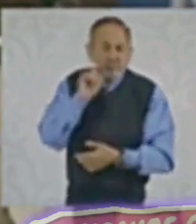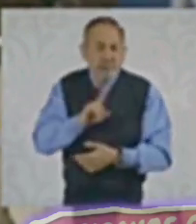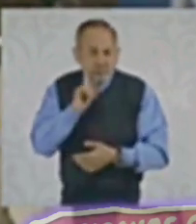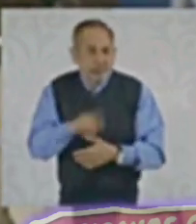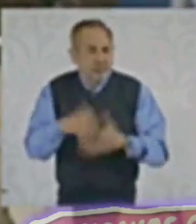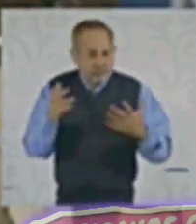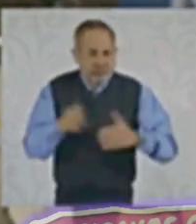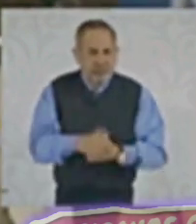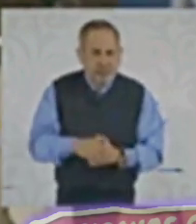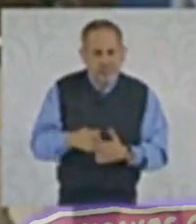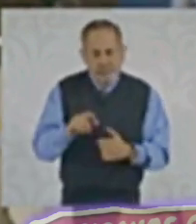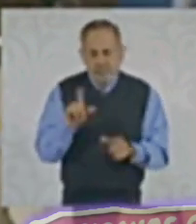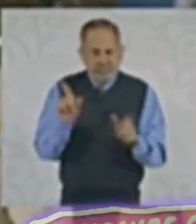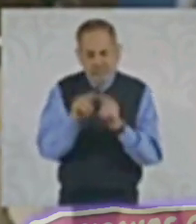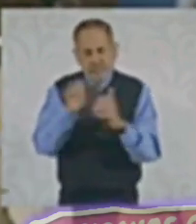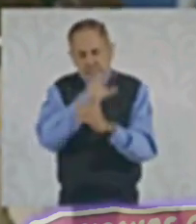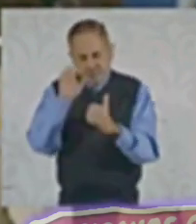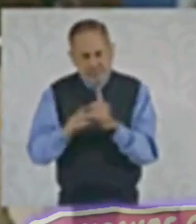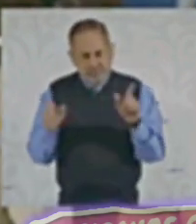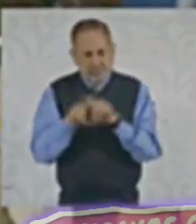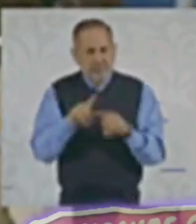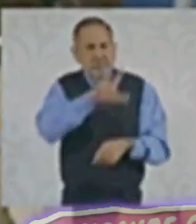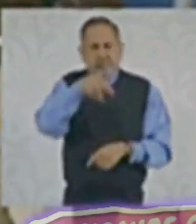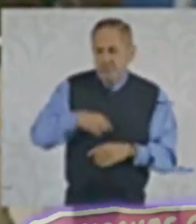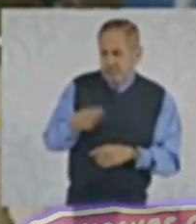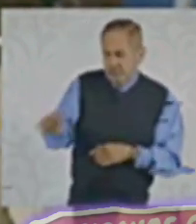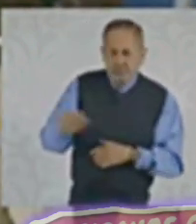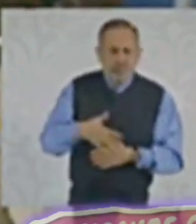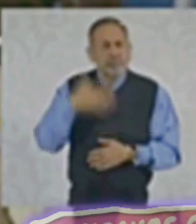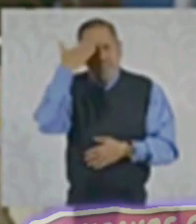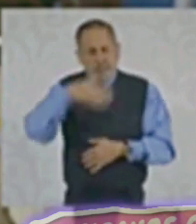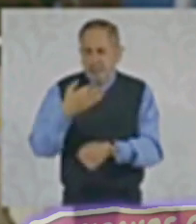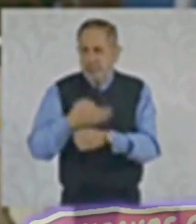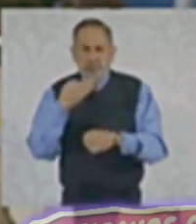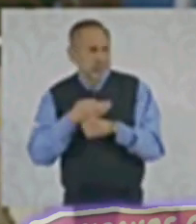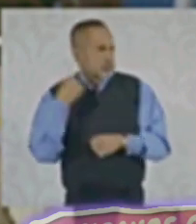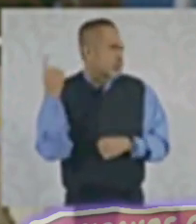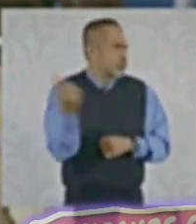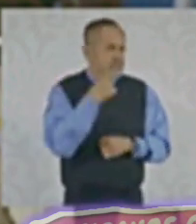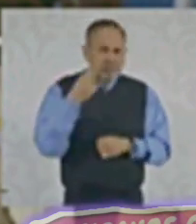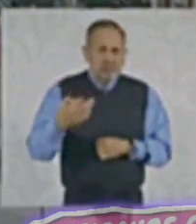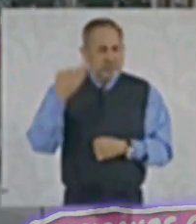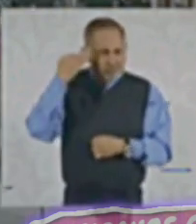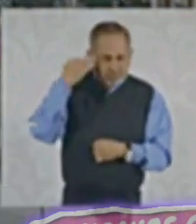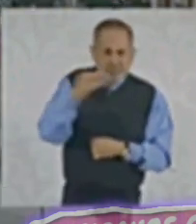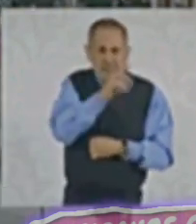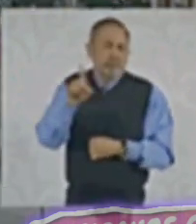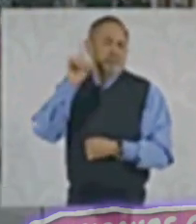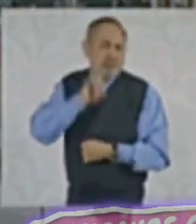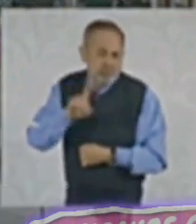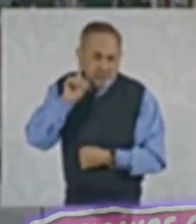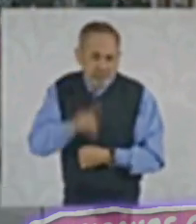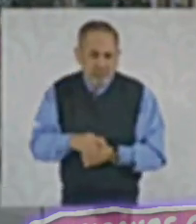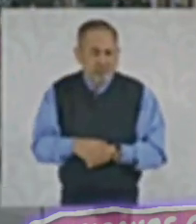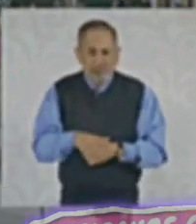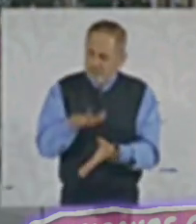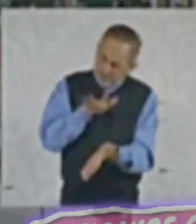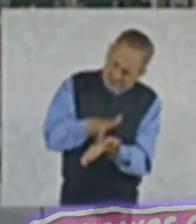Y voy a cerrar con esto. Yo sé que es tiempo de mujeres, yo sé que es tiempo de muchos